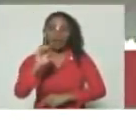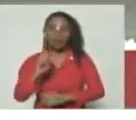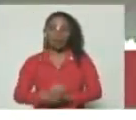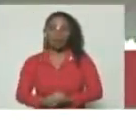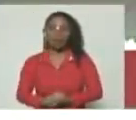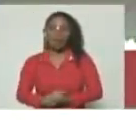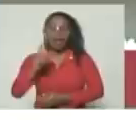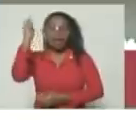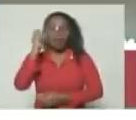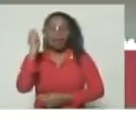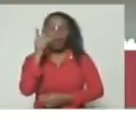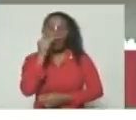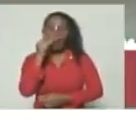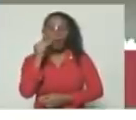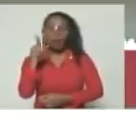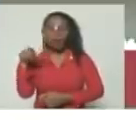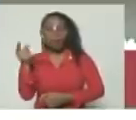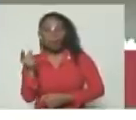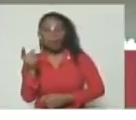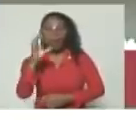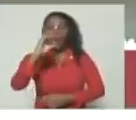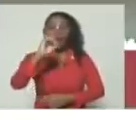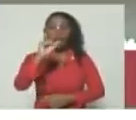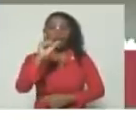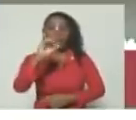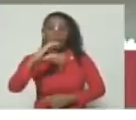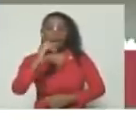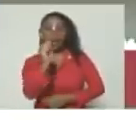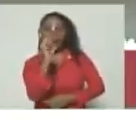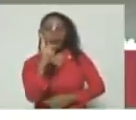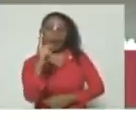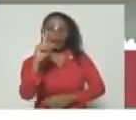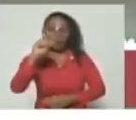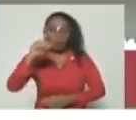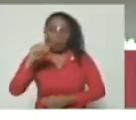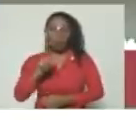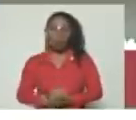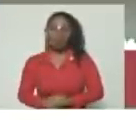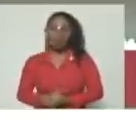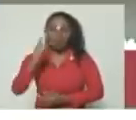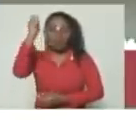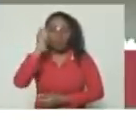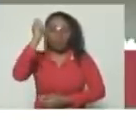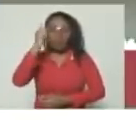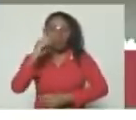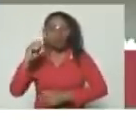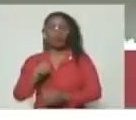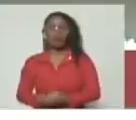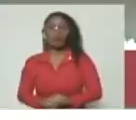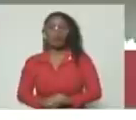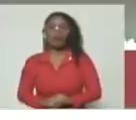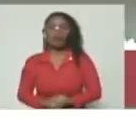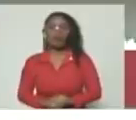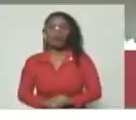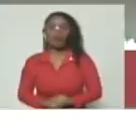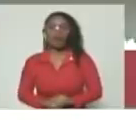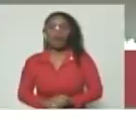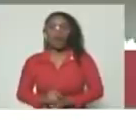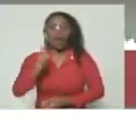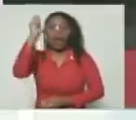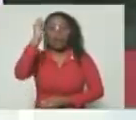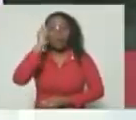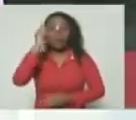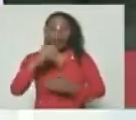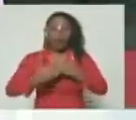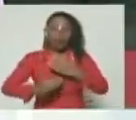Oscar Ronderos, bienvenido Oscar Rondero, de Acción Democrática. El diputado de